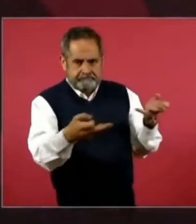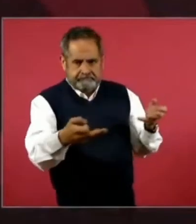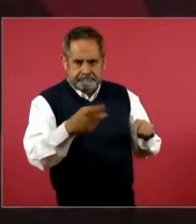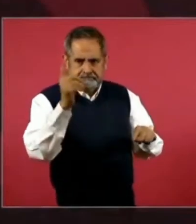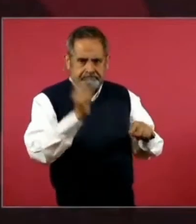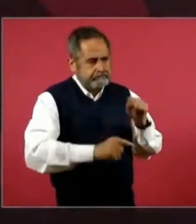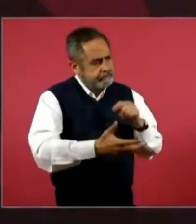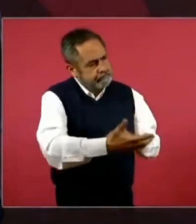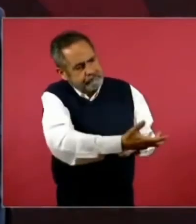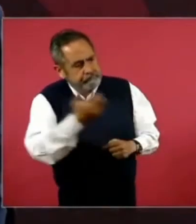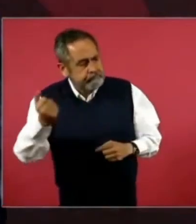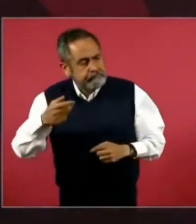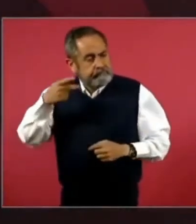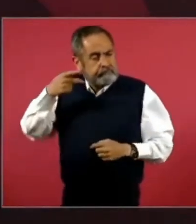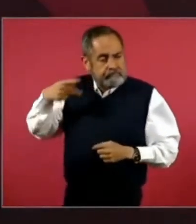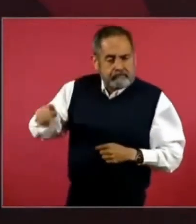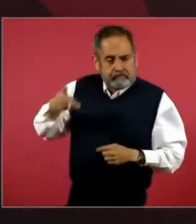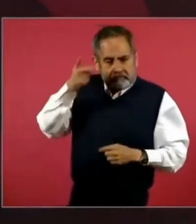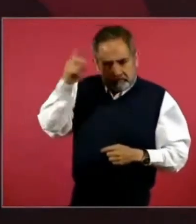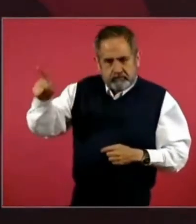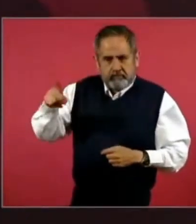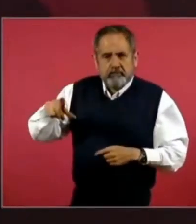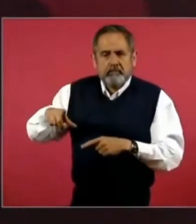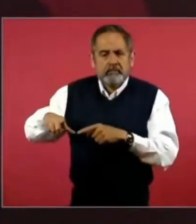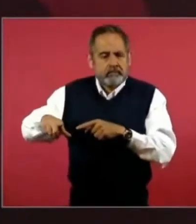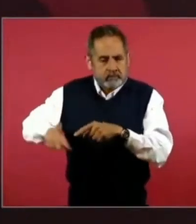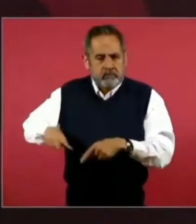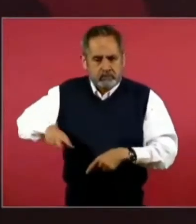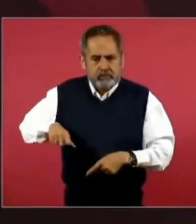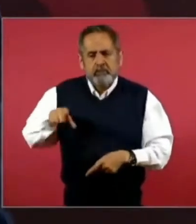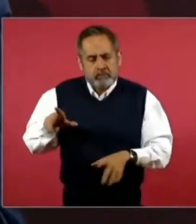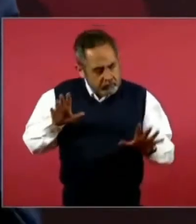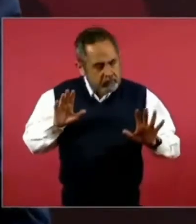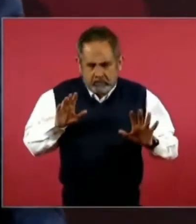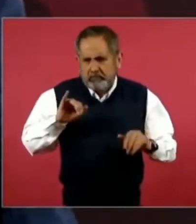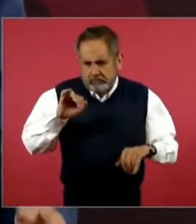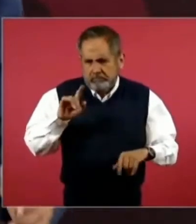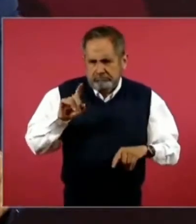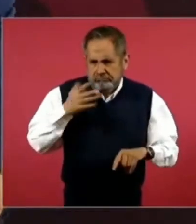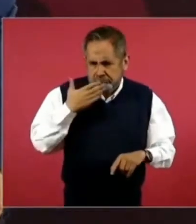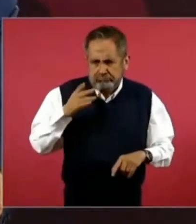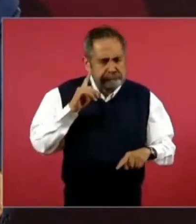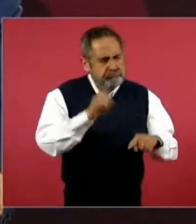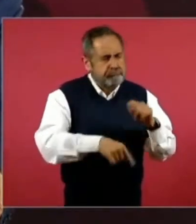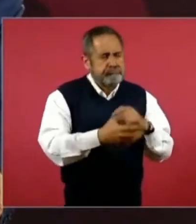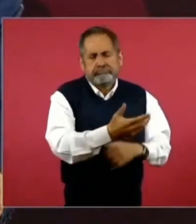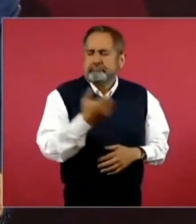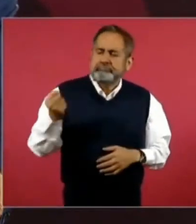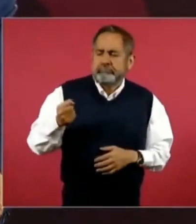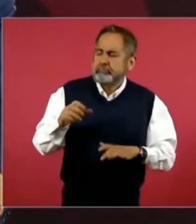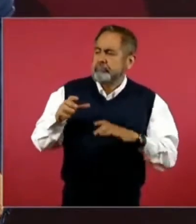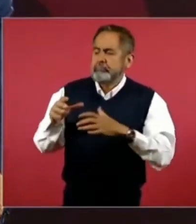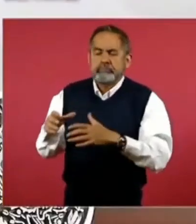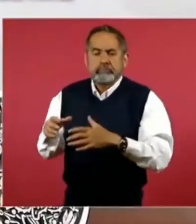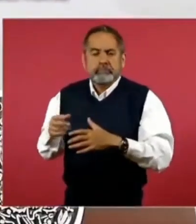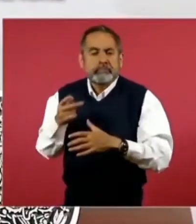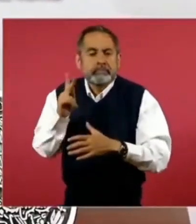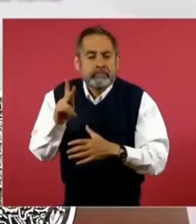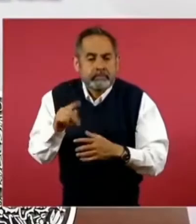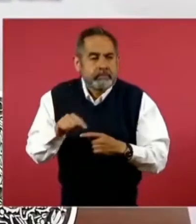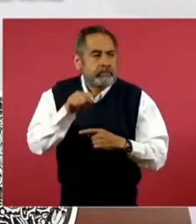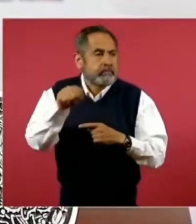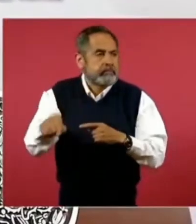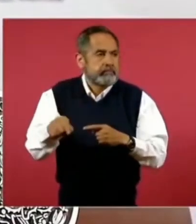y surgieron o se fortalecieron los